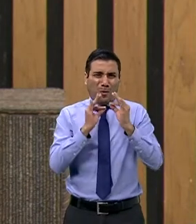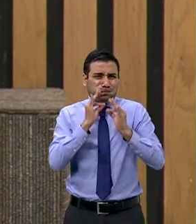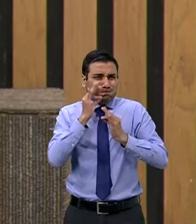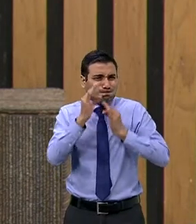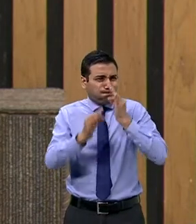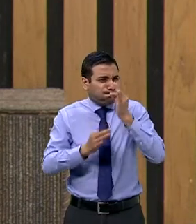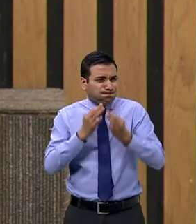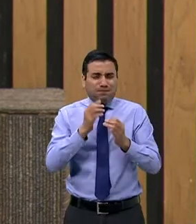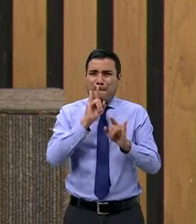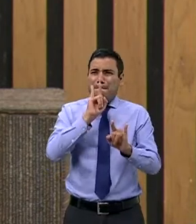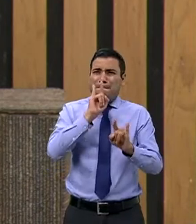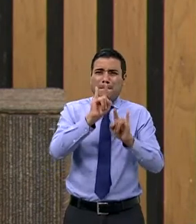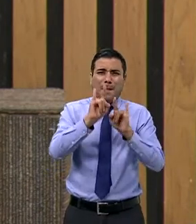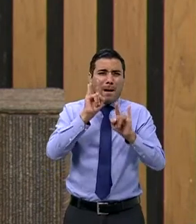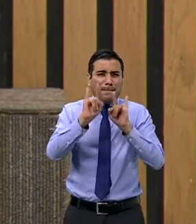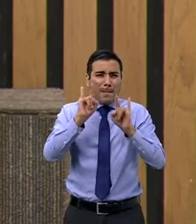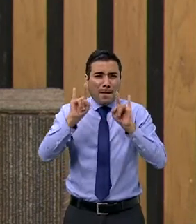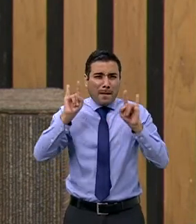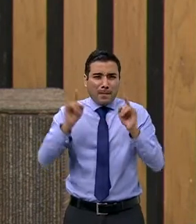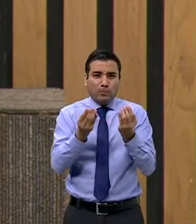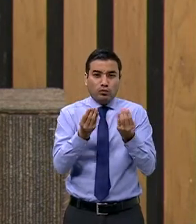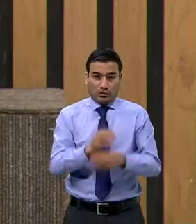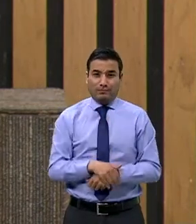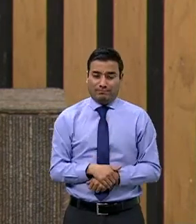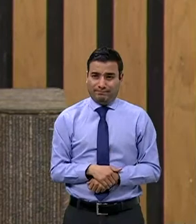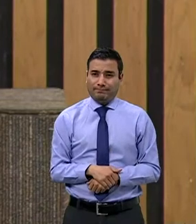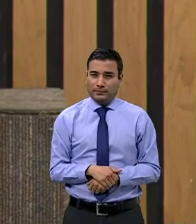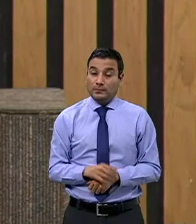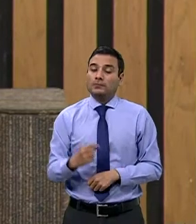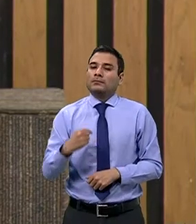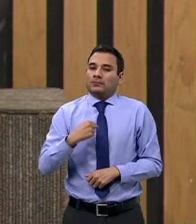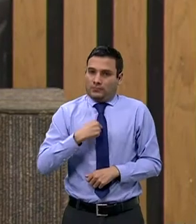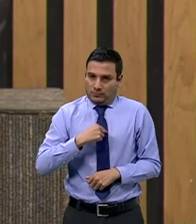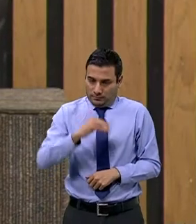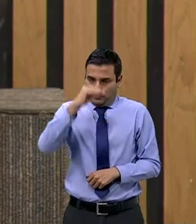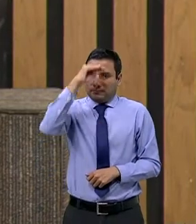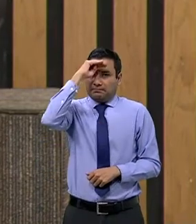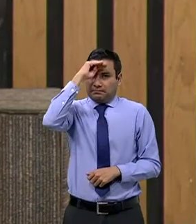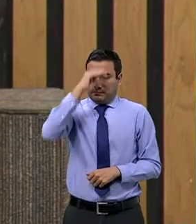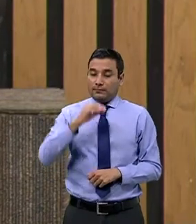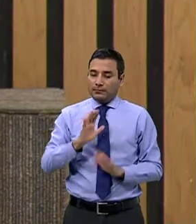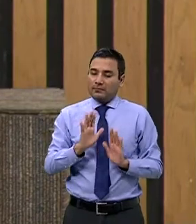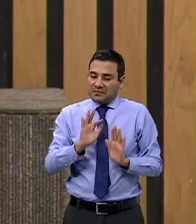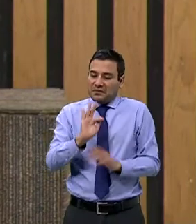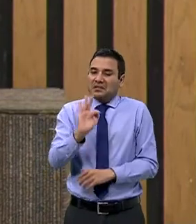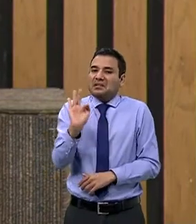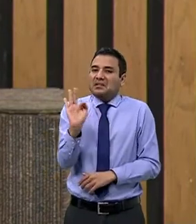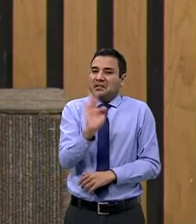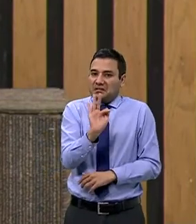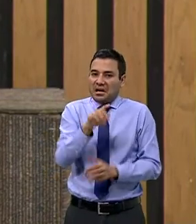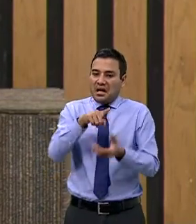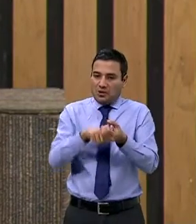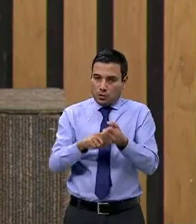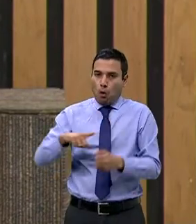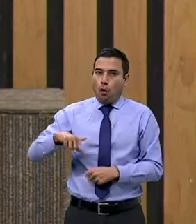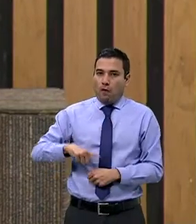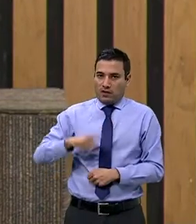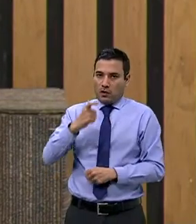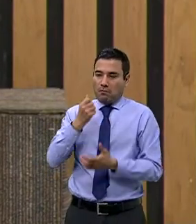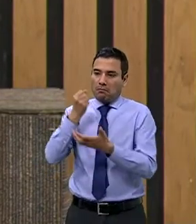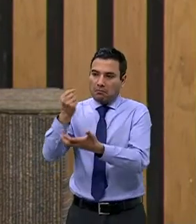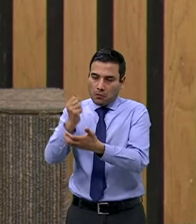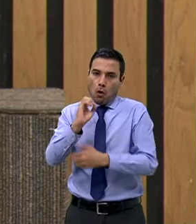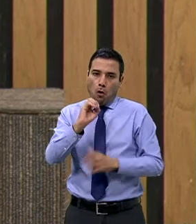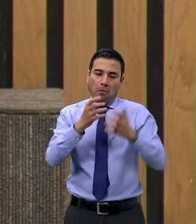en una utilización de recursos públicos o bien recursos privados en un proceso